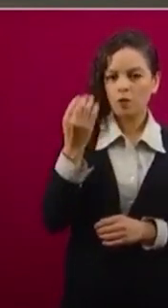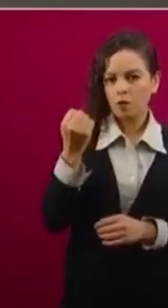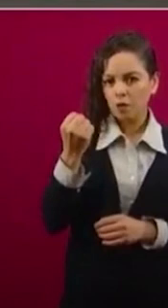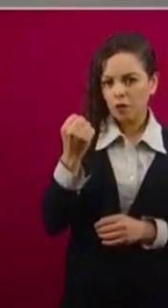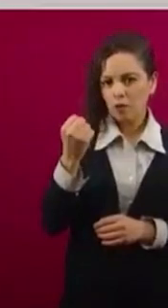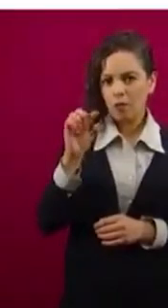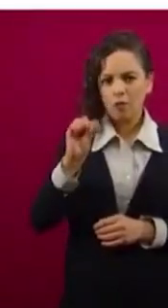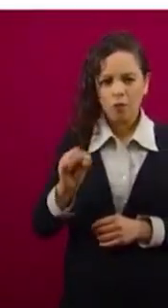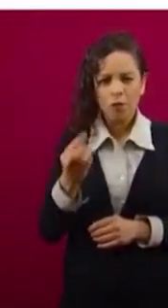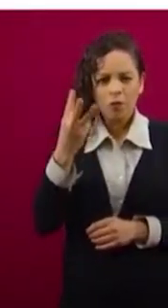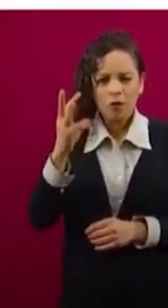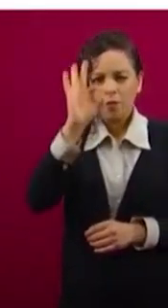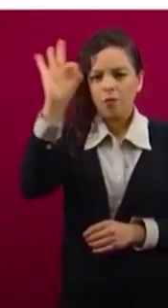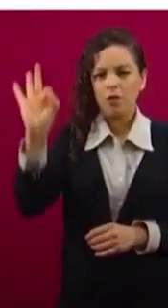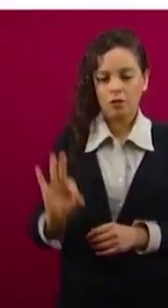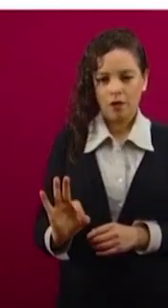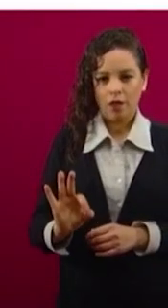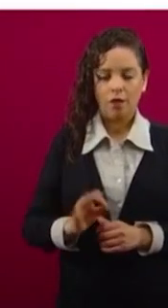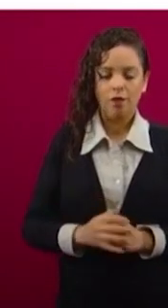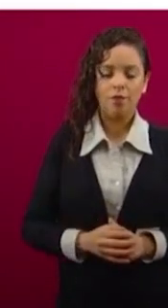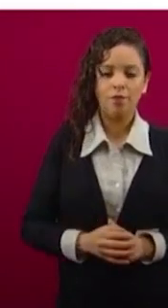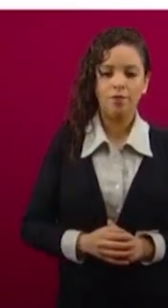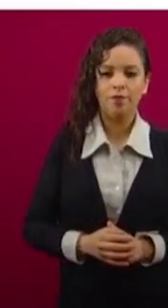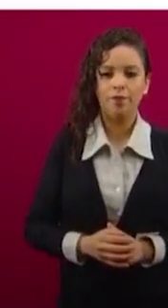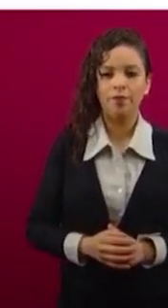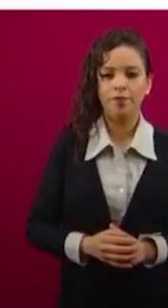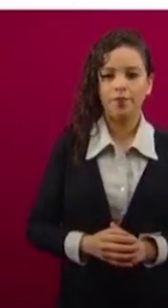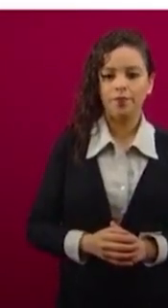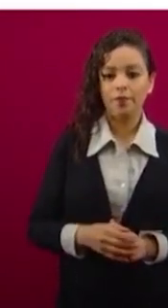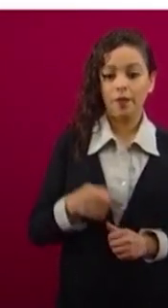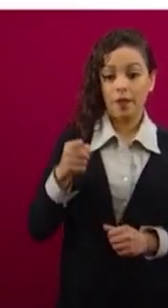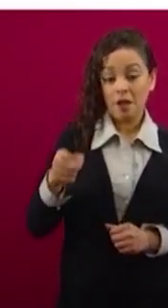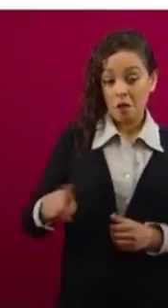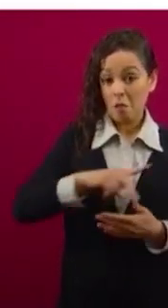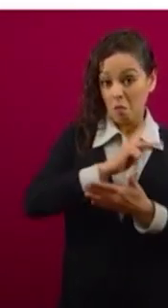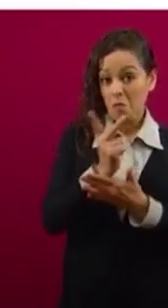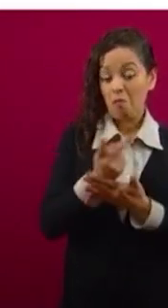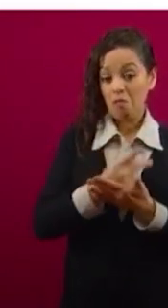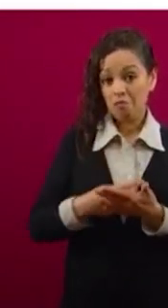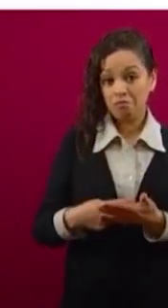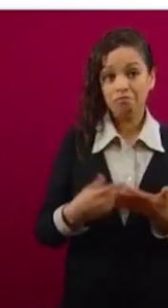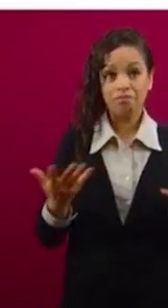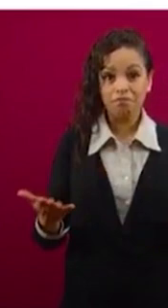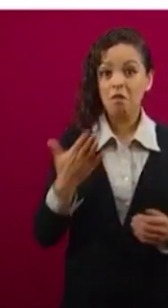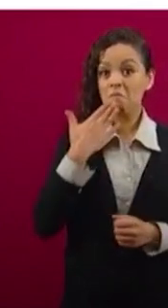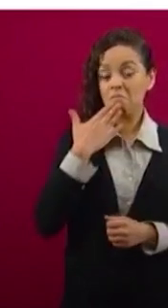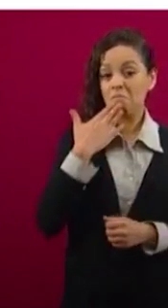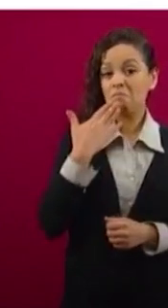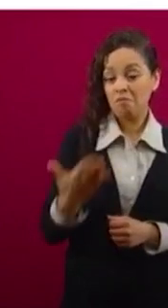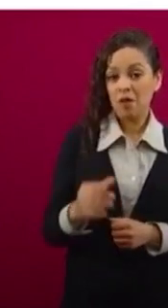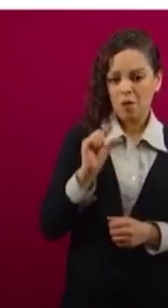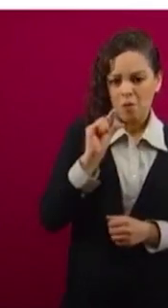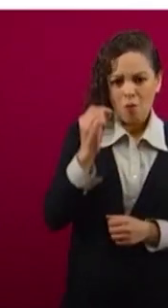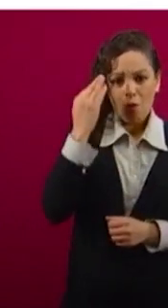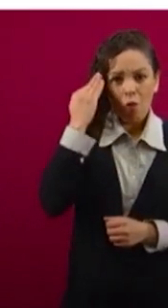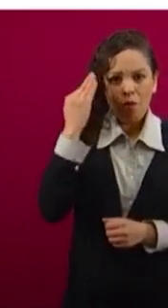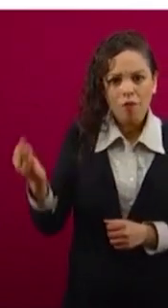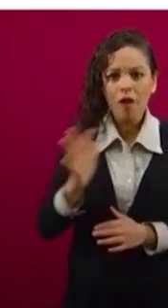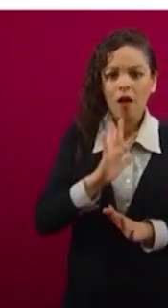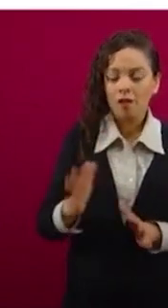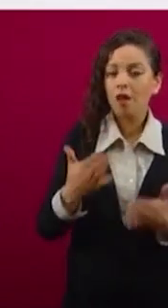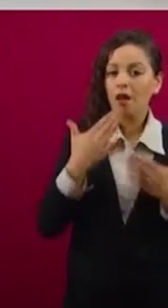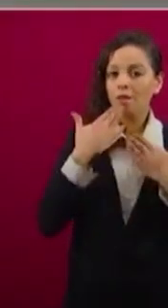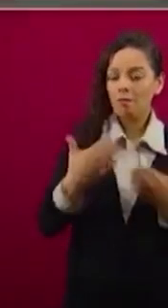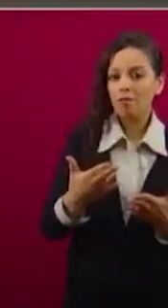59.3 por ciento entonces pues es un programa que está dando ya buenos resultados en los pocos días que lleve echado a andar